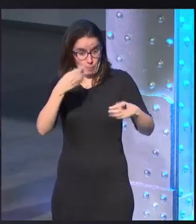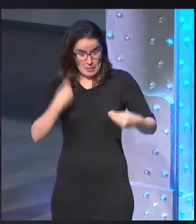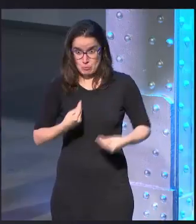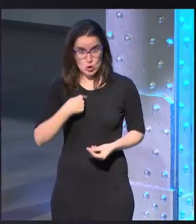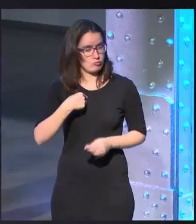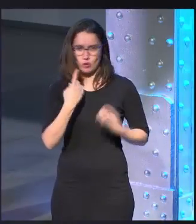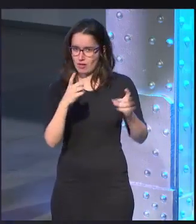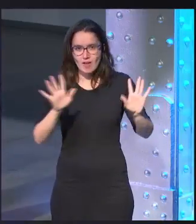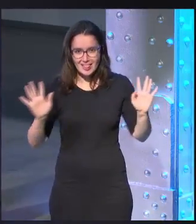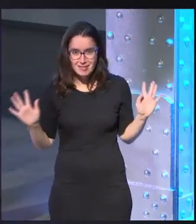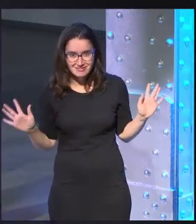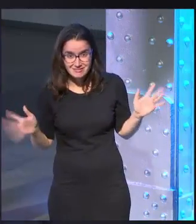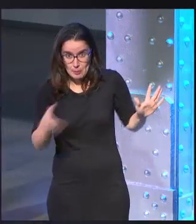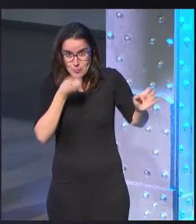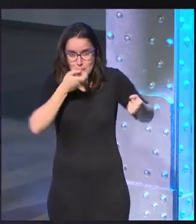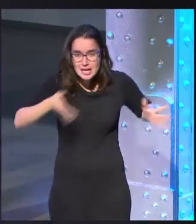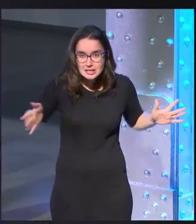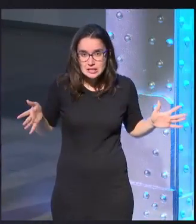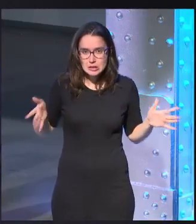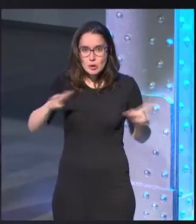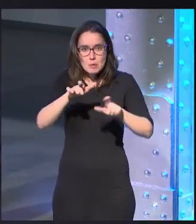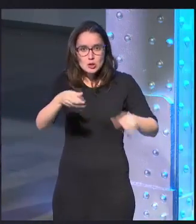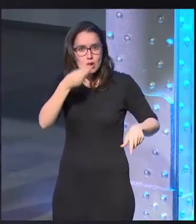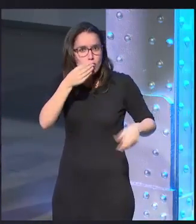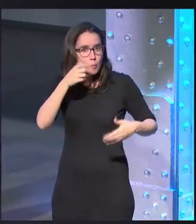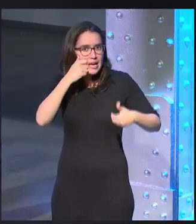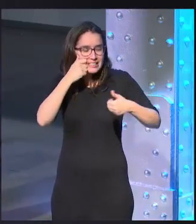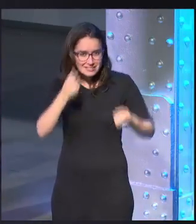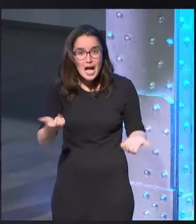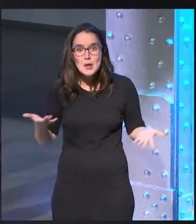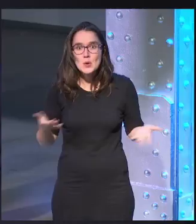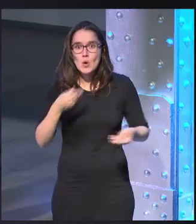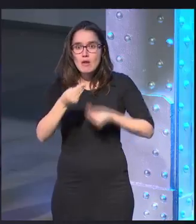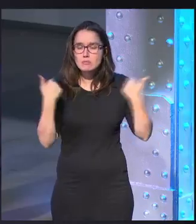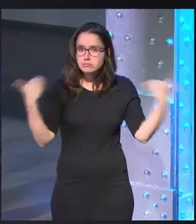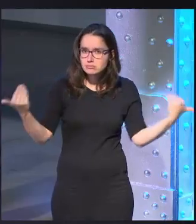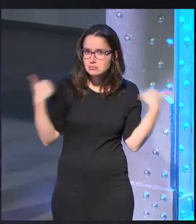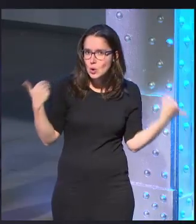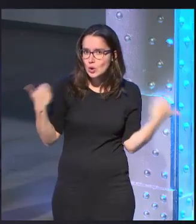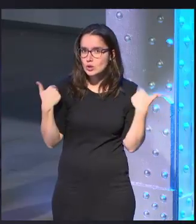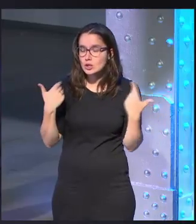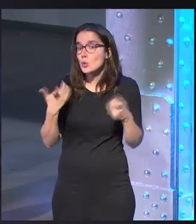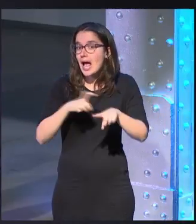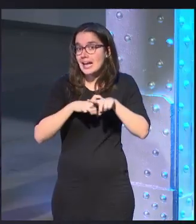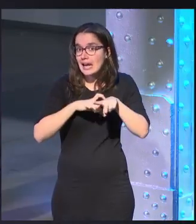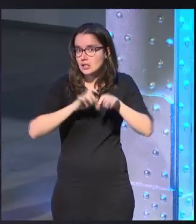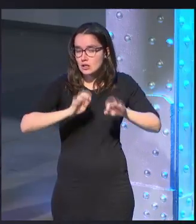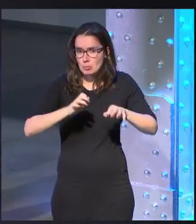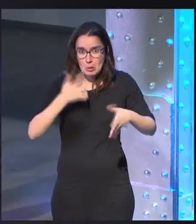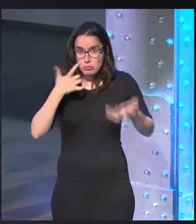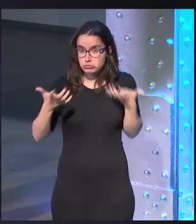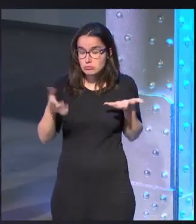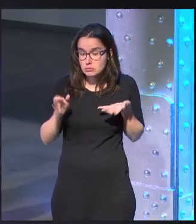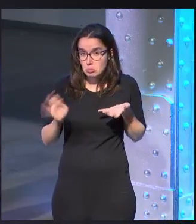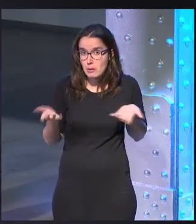sino que está bien, o sea, es gente que come sano, hace ejercicio. Es una característica que me choca